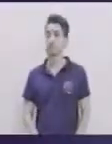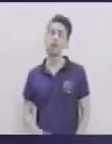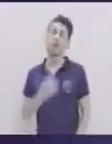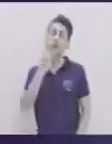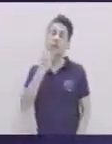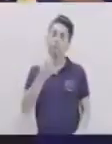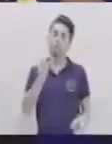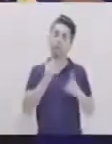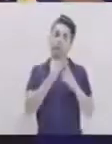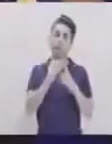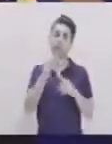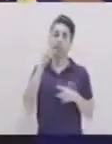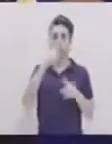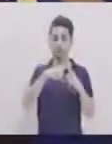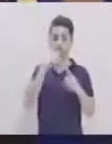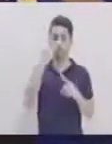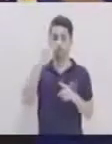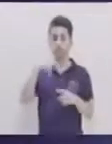más. Iti.